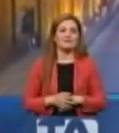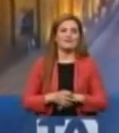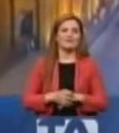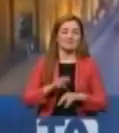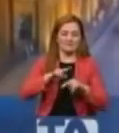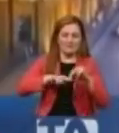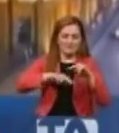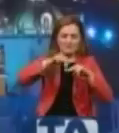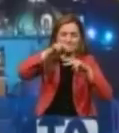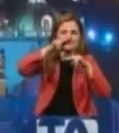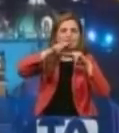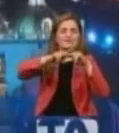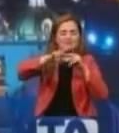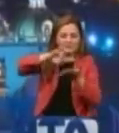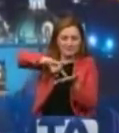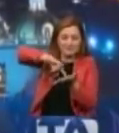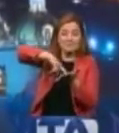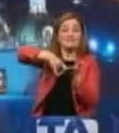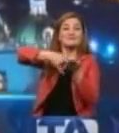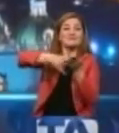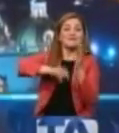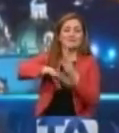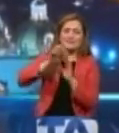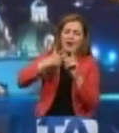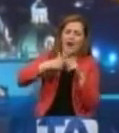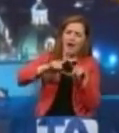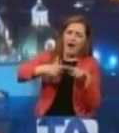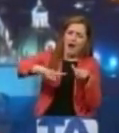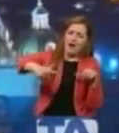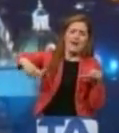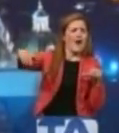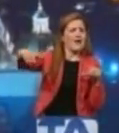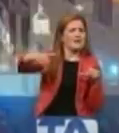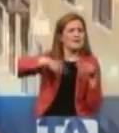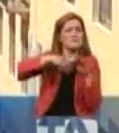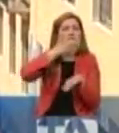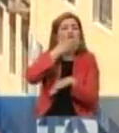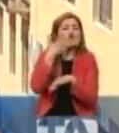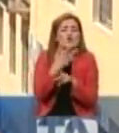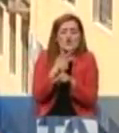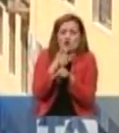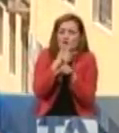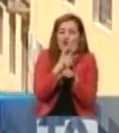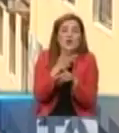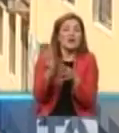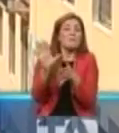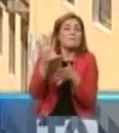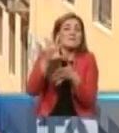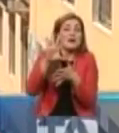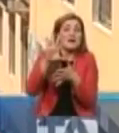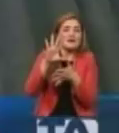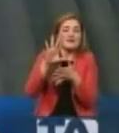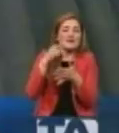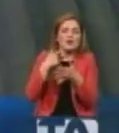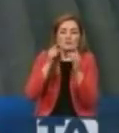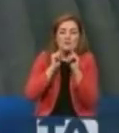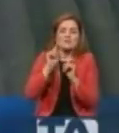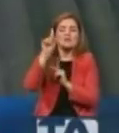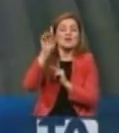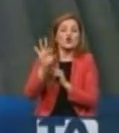arquitectura del casco colonial, el más extenso y mejor conservado del continente, motivó esa declaratoria